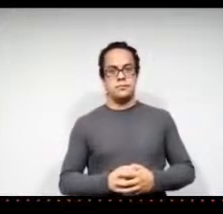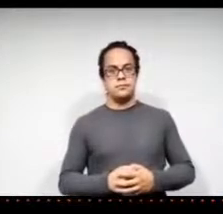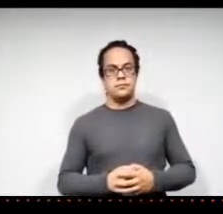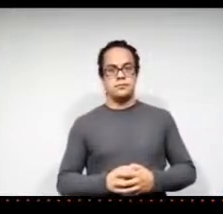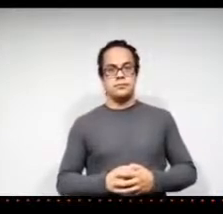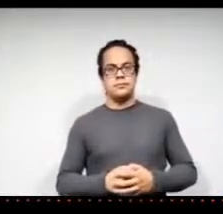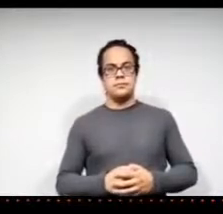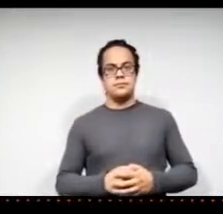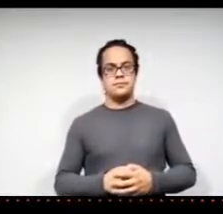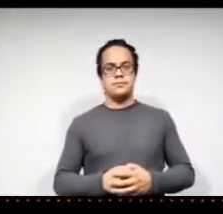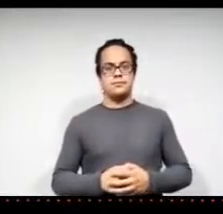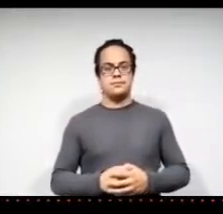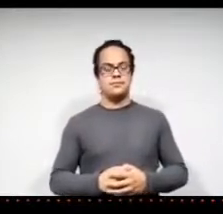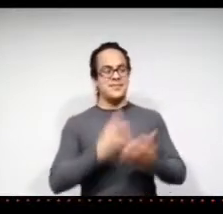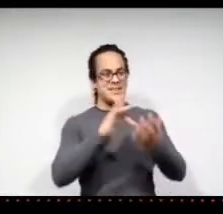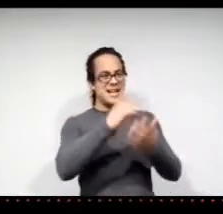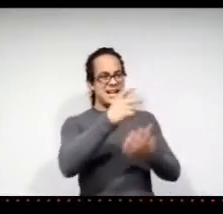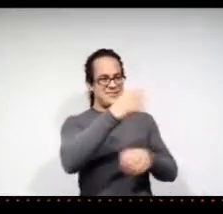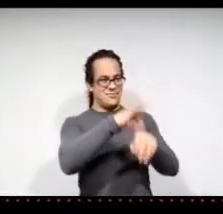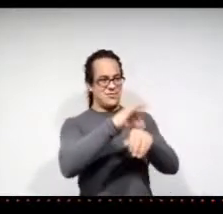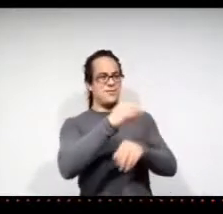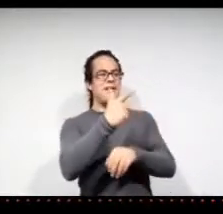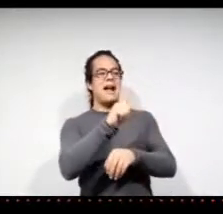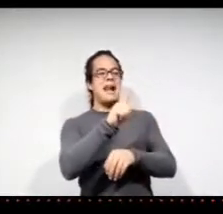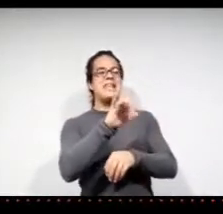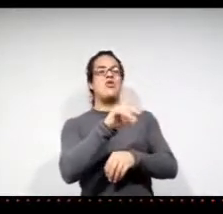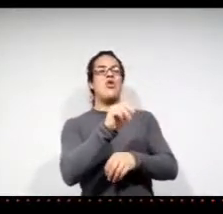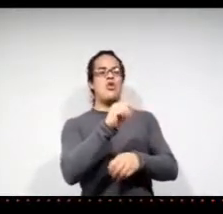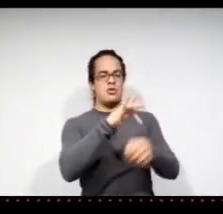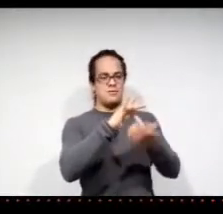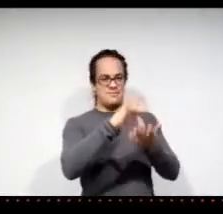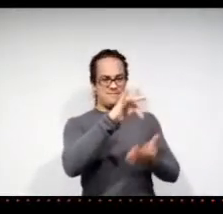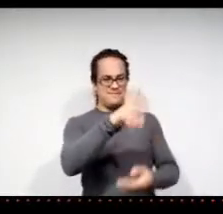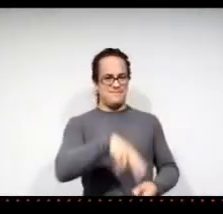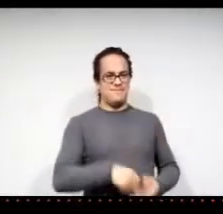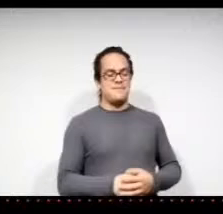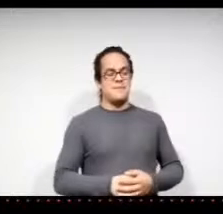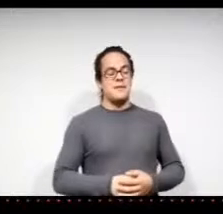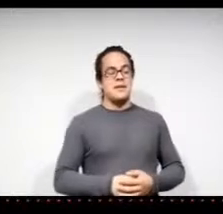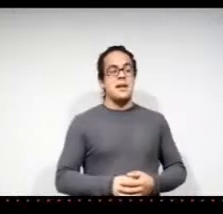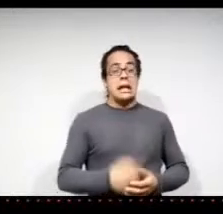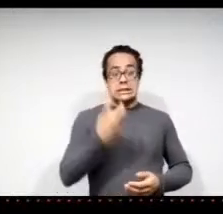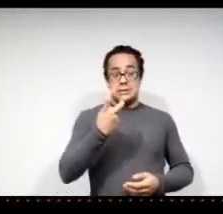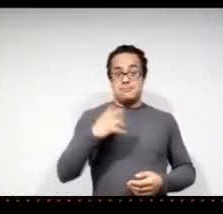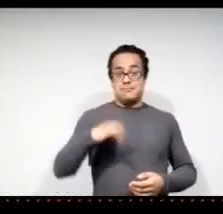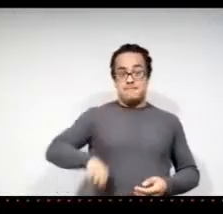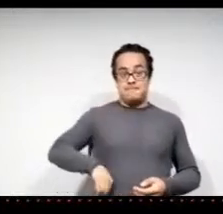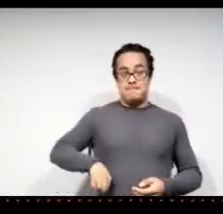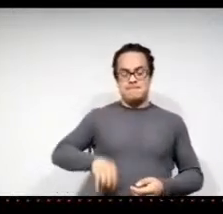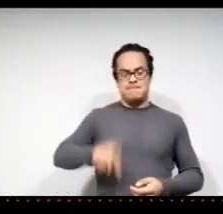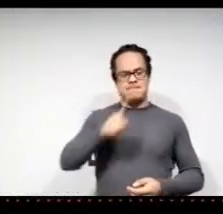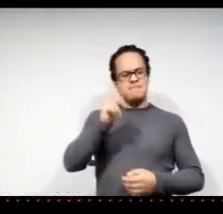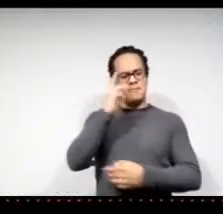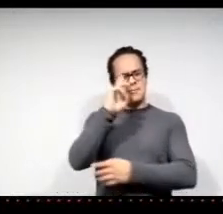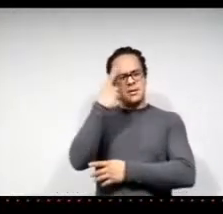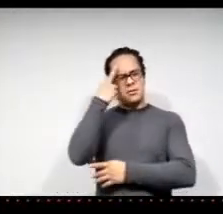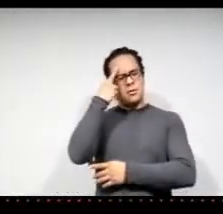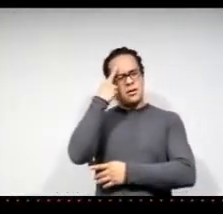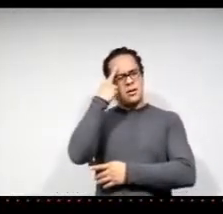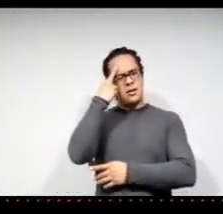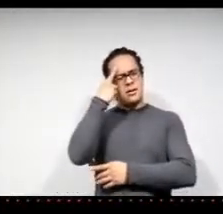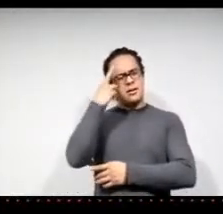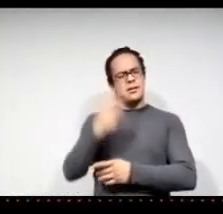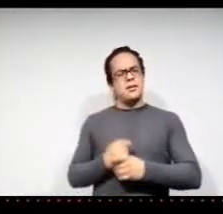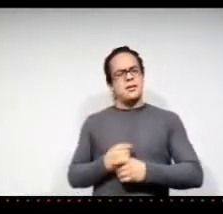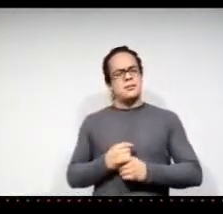Muchas gracias, doctora Galindo. Sí, digo, es muy interesante que nos recuerda que